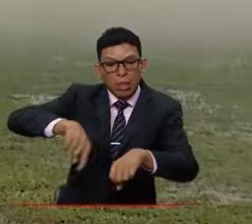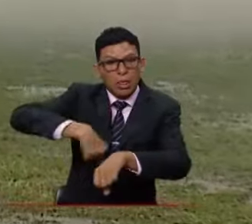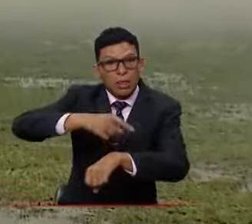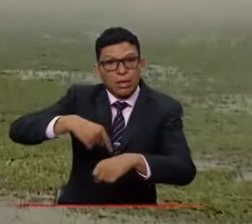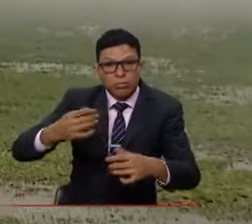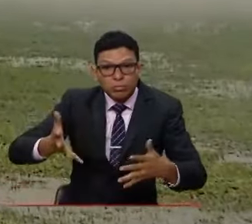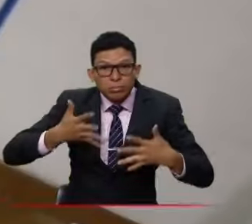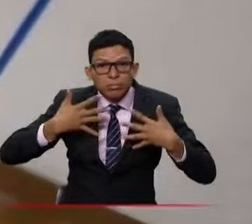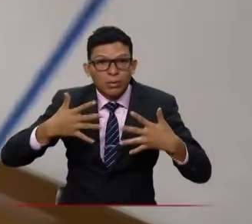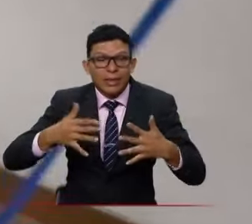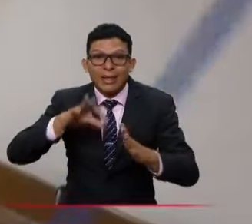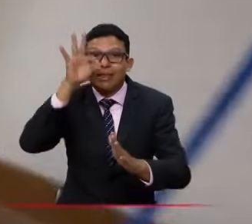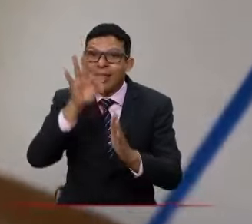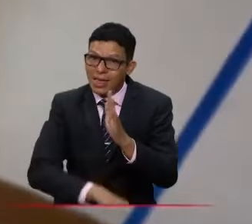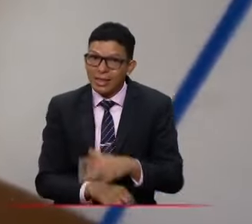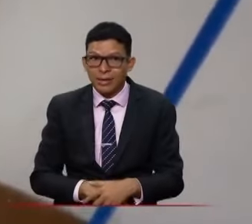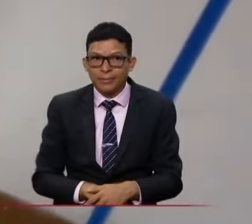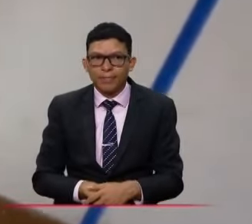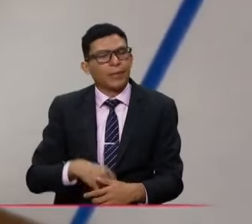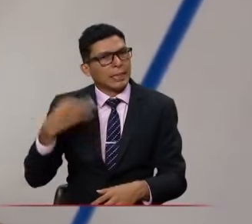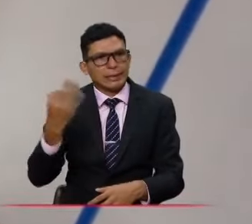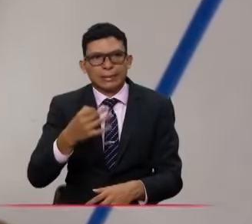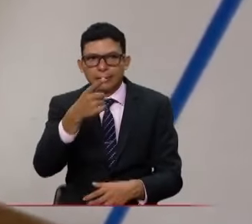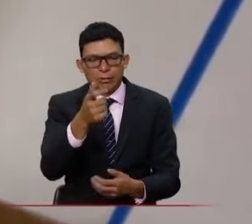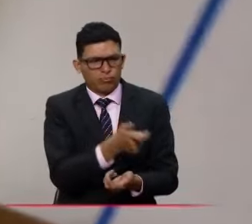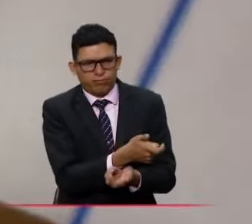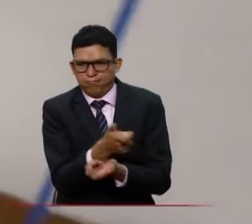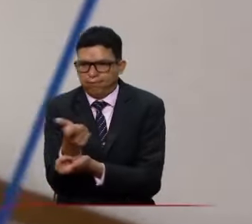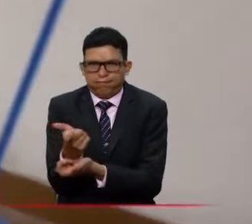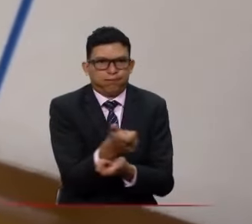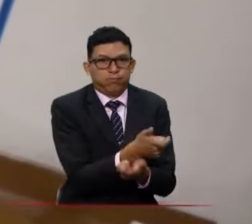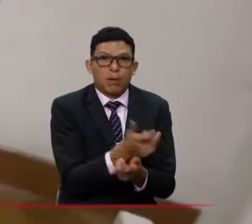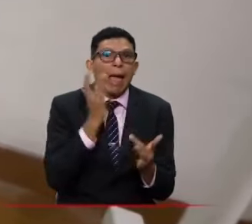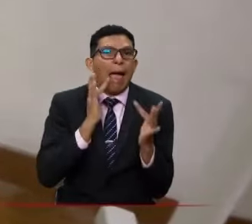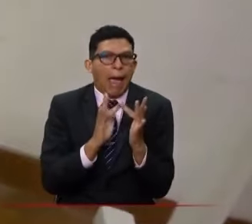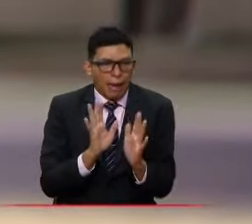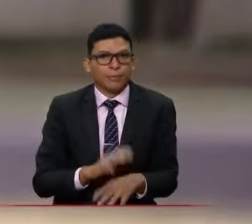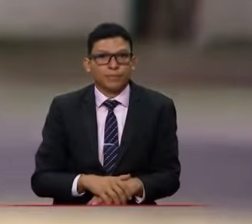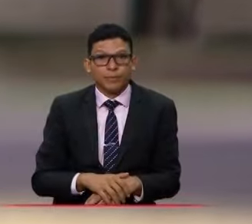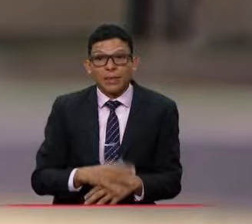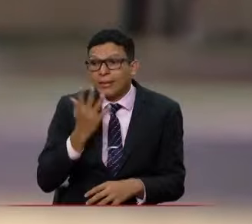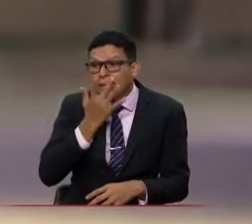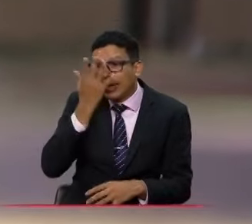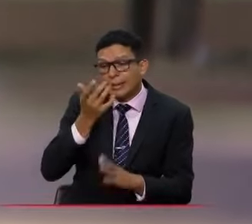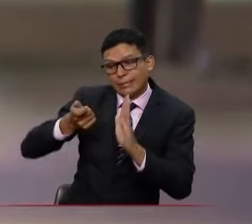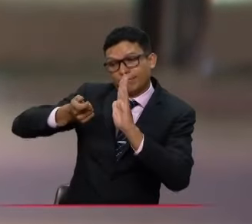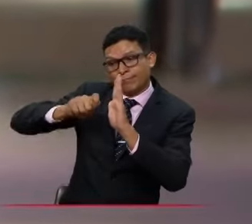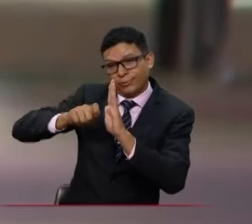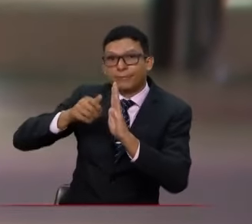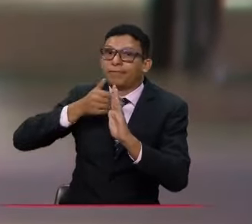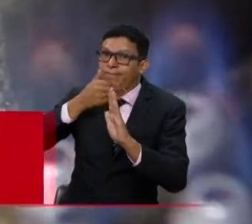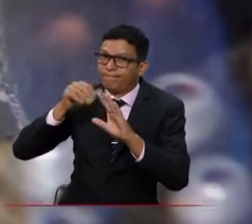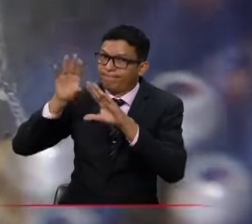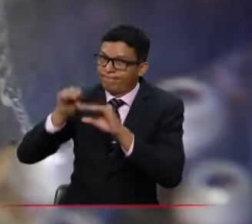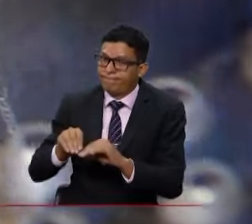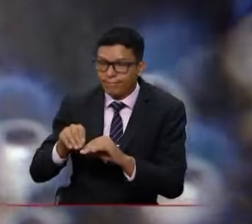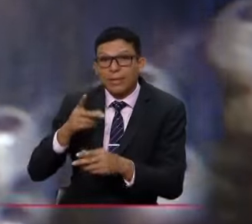Tenga en cuenta siempre tener en casa un extintor multipropósito, cerrar llaves de paso de gas al salir o irse y en caso de